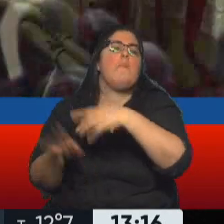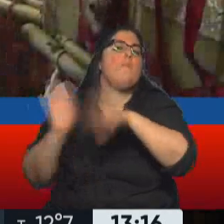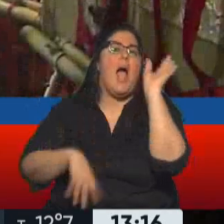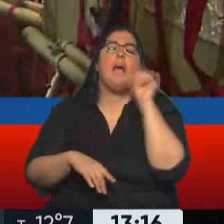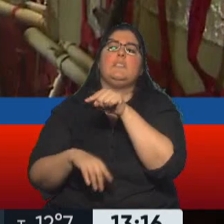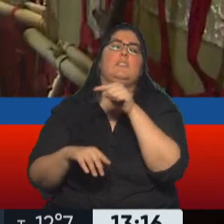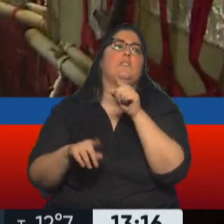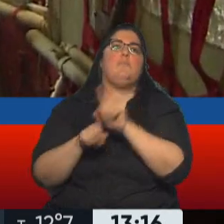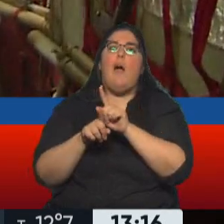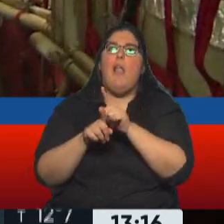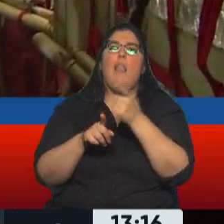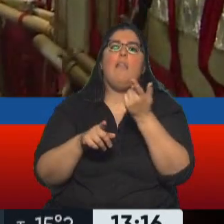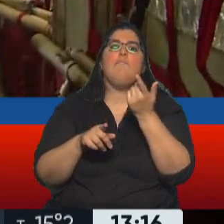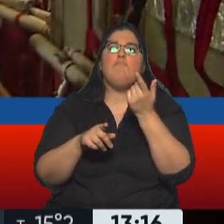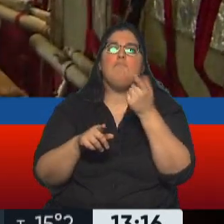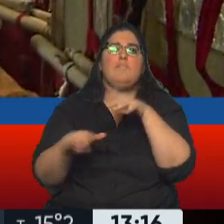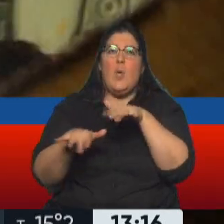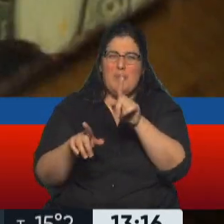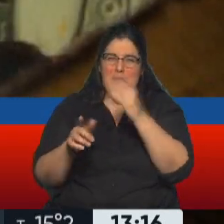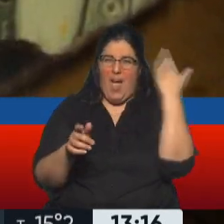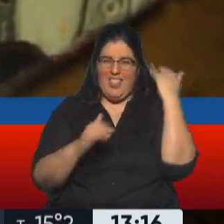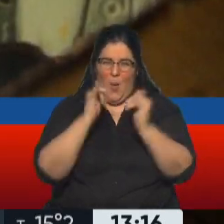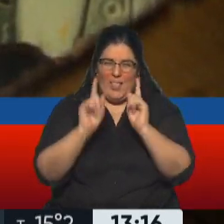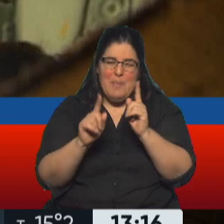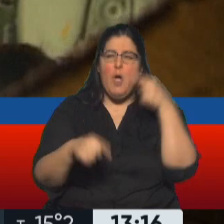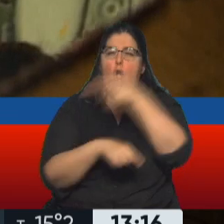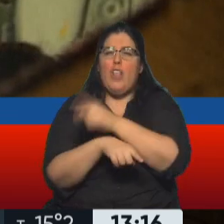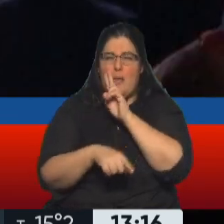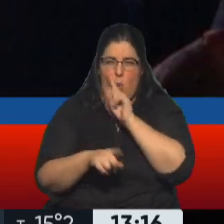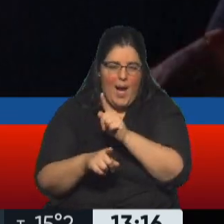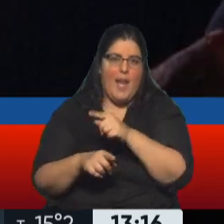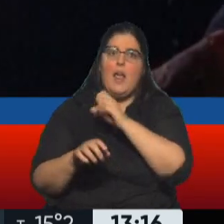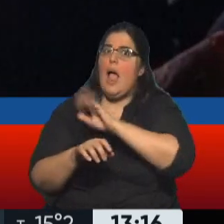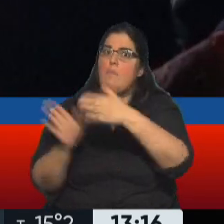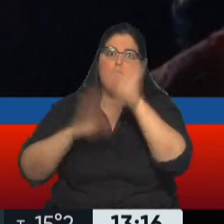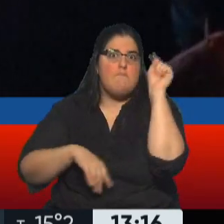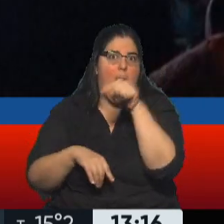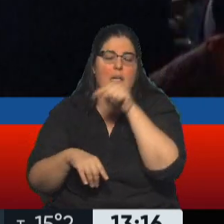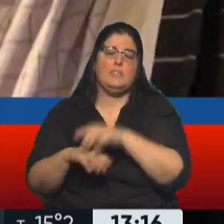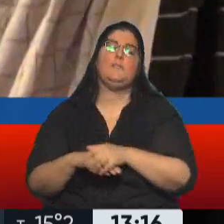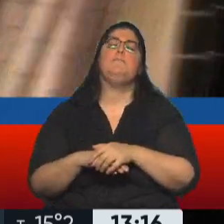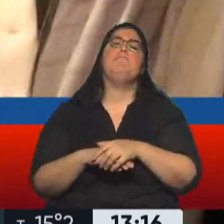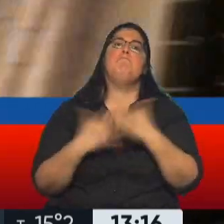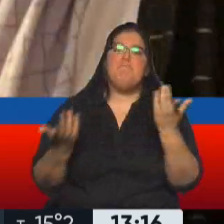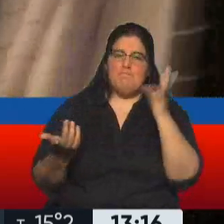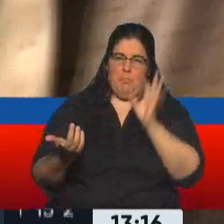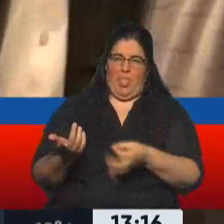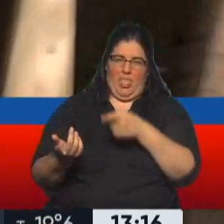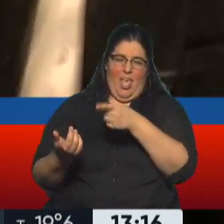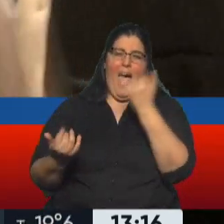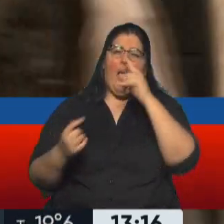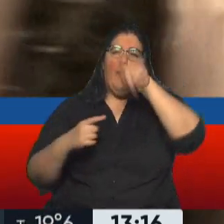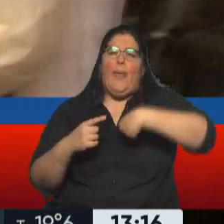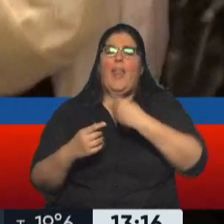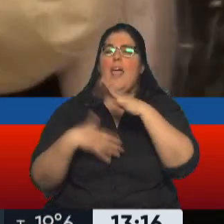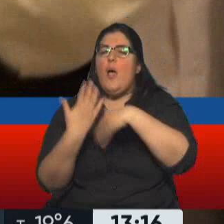daban todas estas cuestiones que mencionamos recién contra las mujeres. Lo cual, bueno, da cuenta de que ahí se mezcla lo